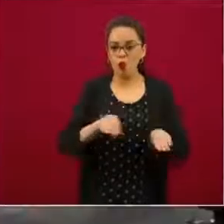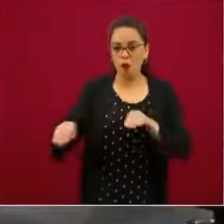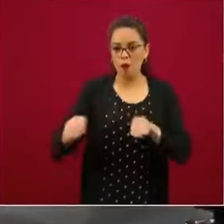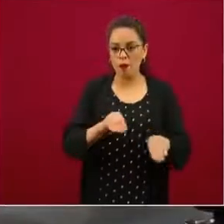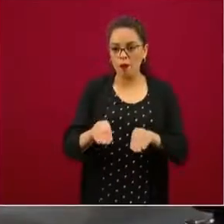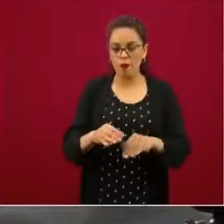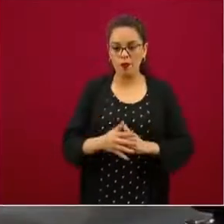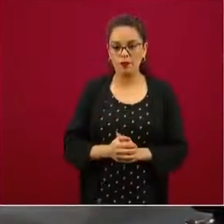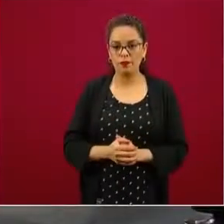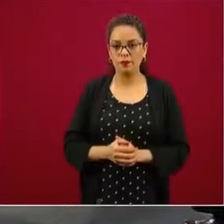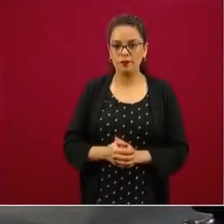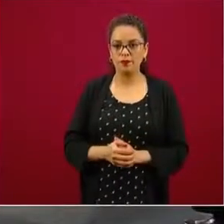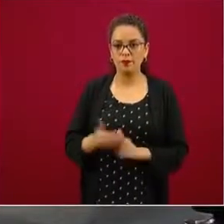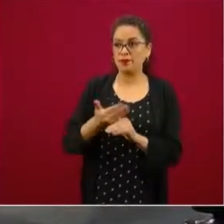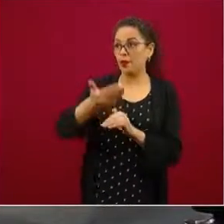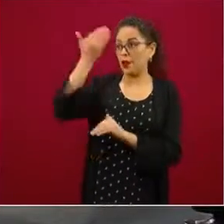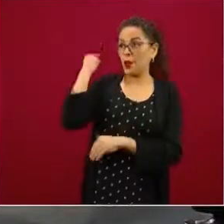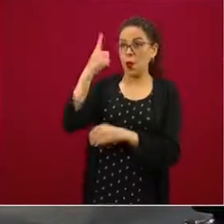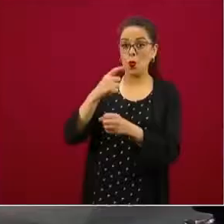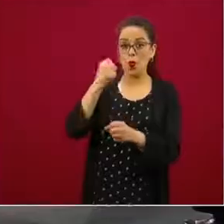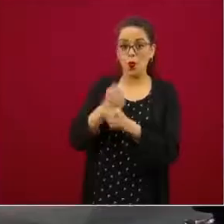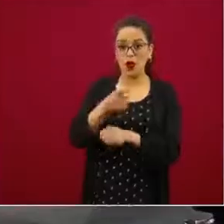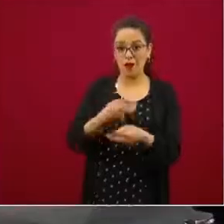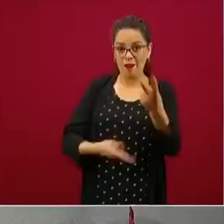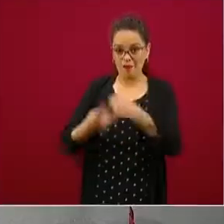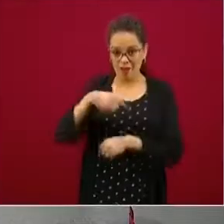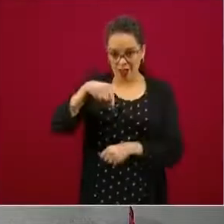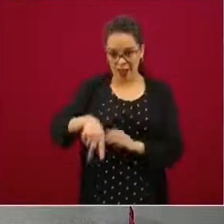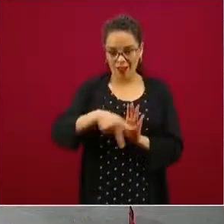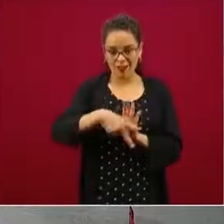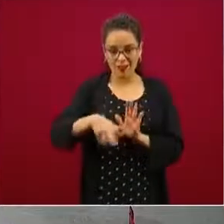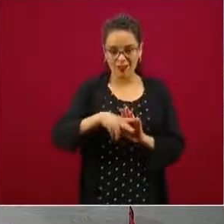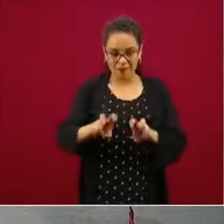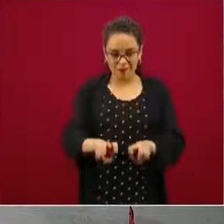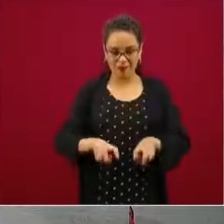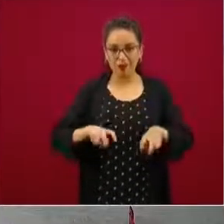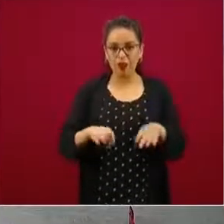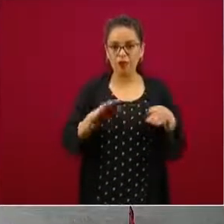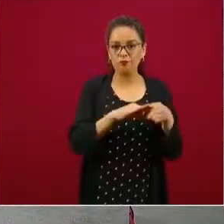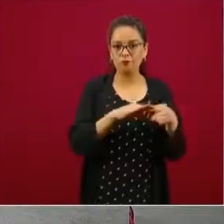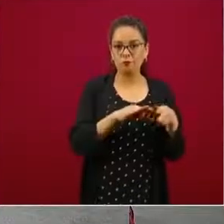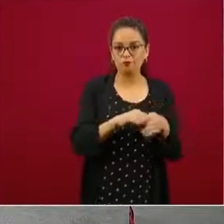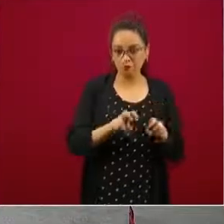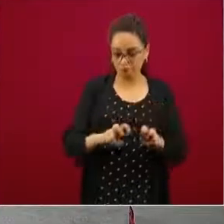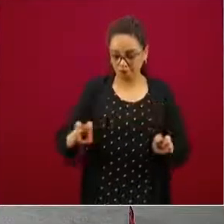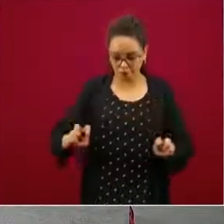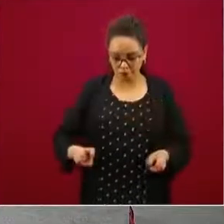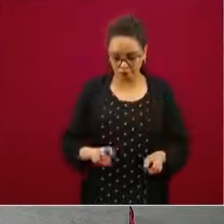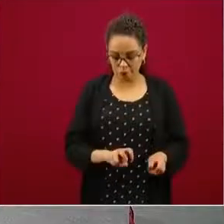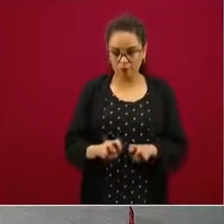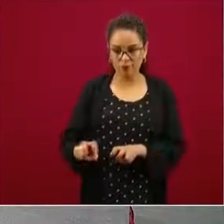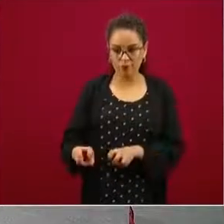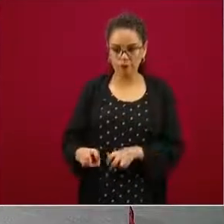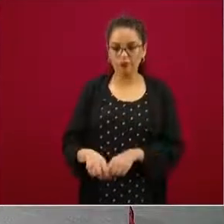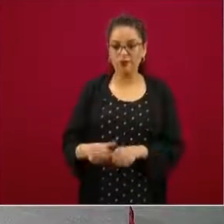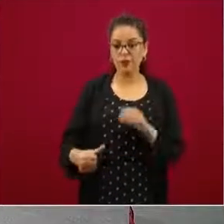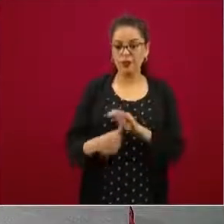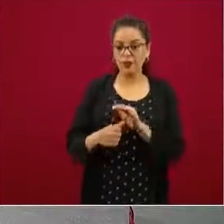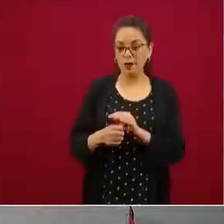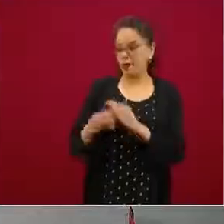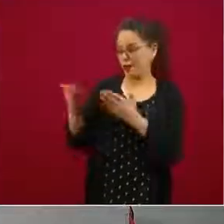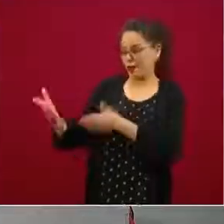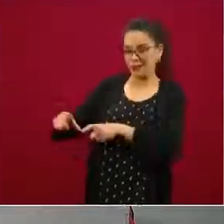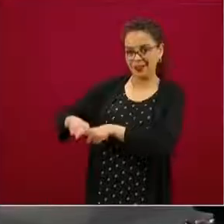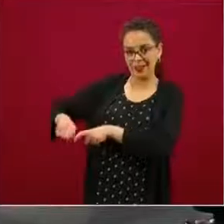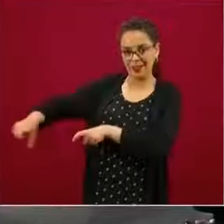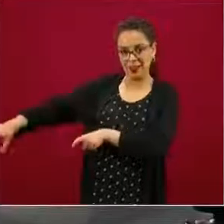sentaban con menos distancia, la gente que se presentaba en una mesa como esta se sentaba con menos distancia, pero así tiene que ser en